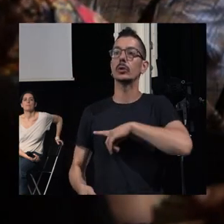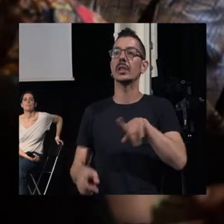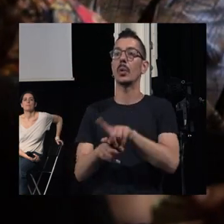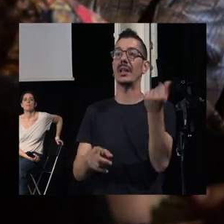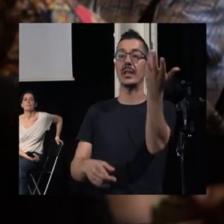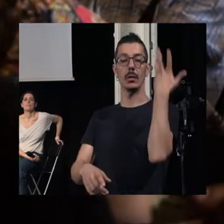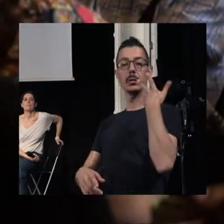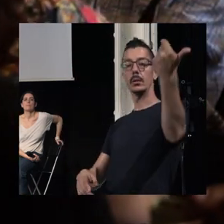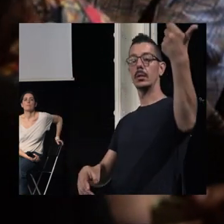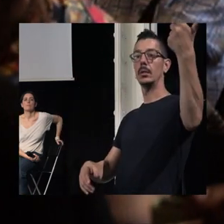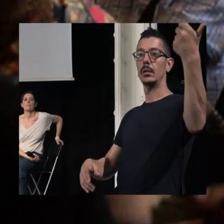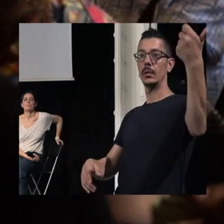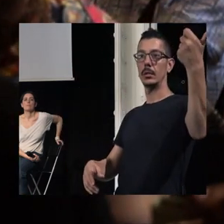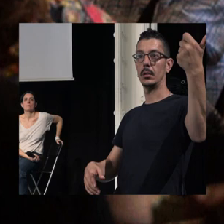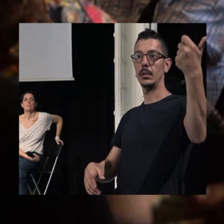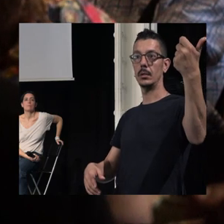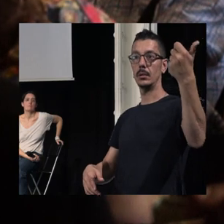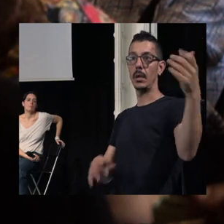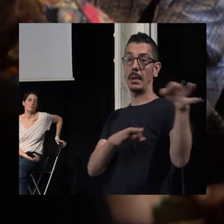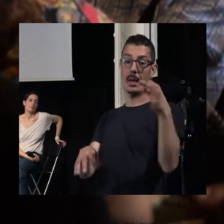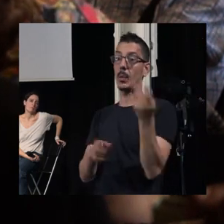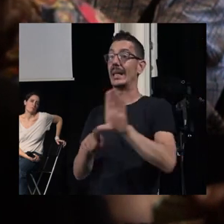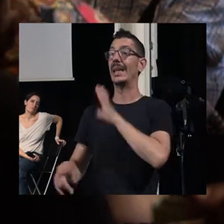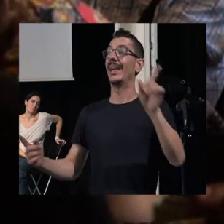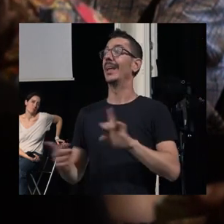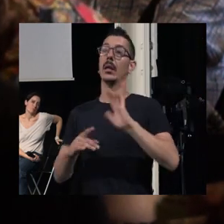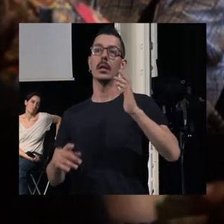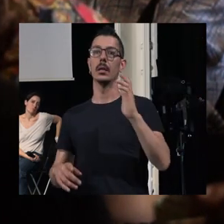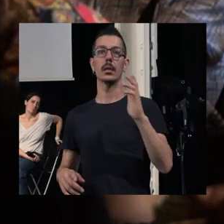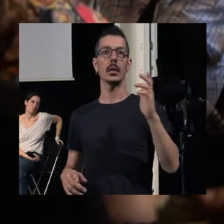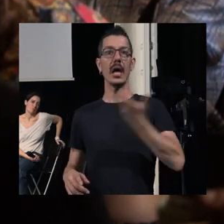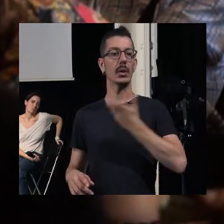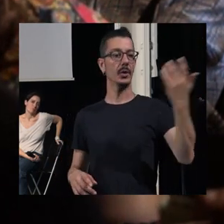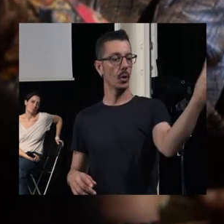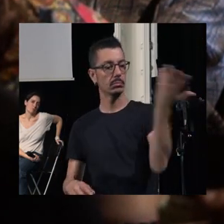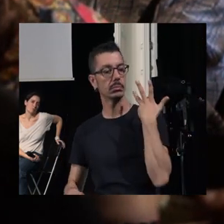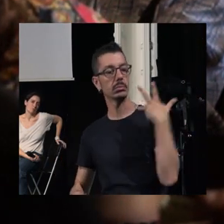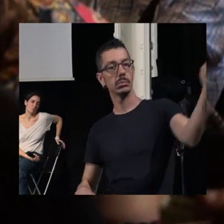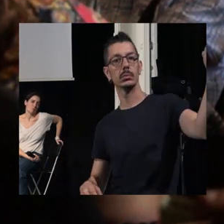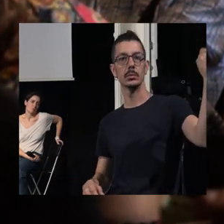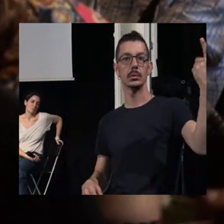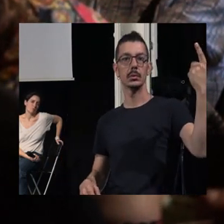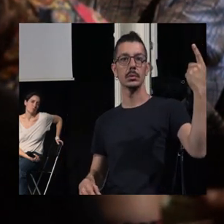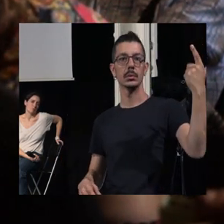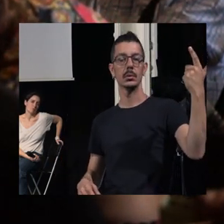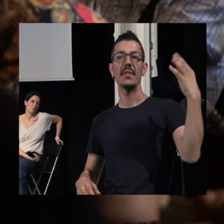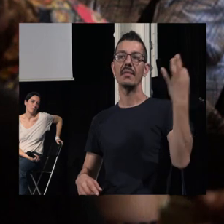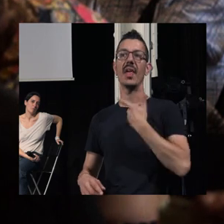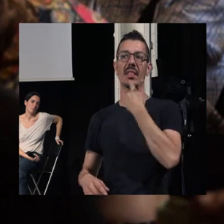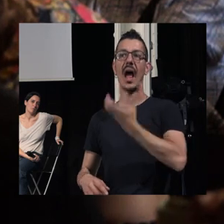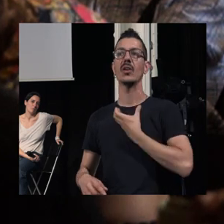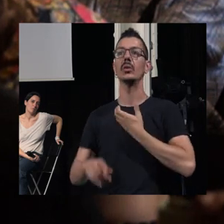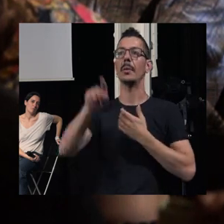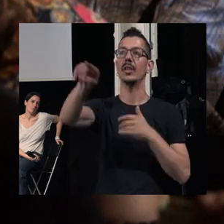dinero que iba a ganarse con un cliente y se lo lleva el ayuntamiento, hay que decirle al ayuntamiento